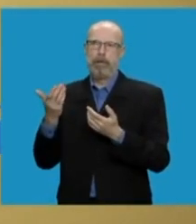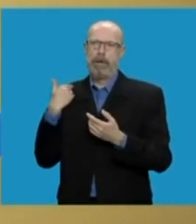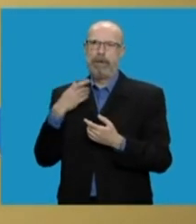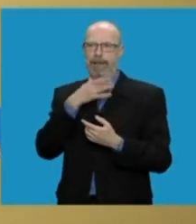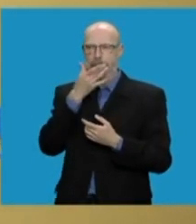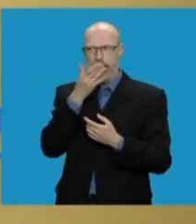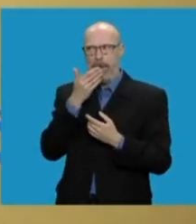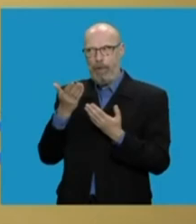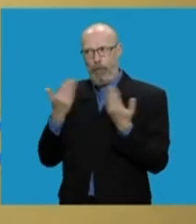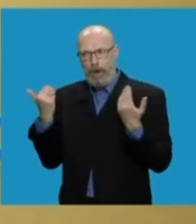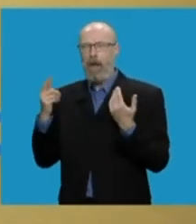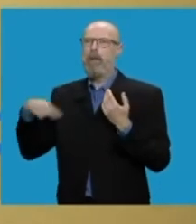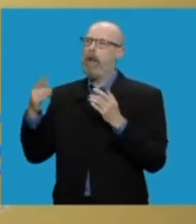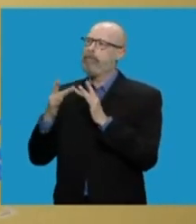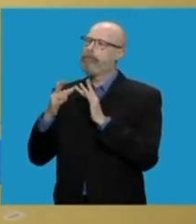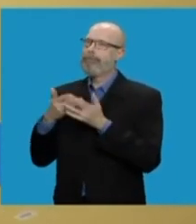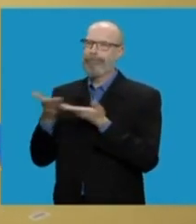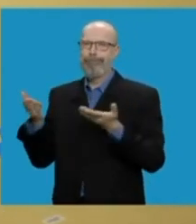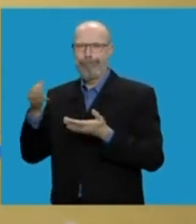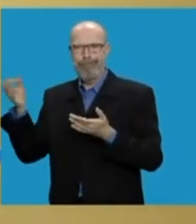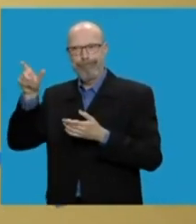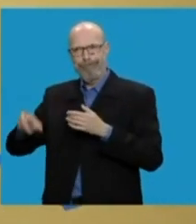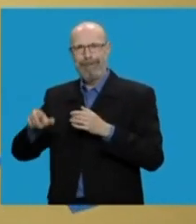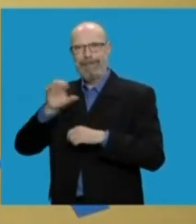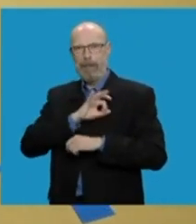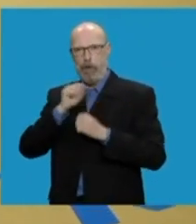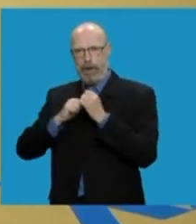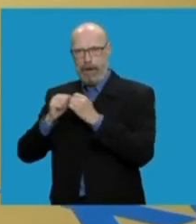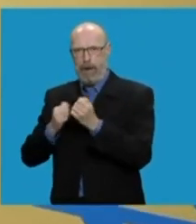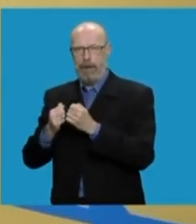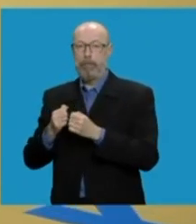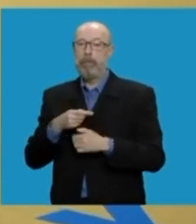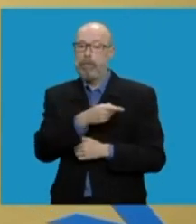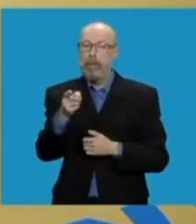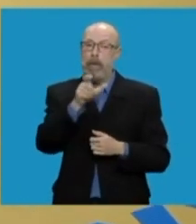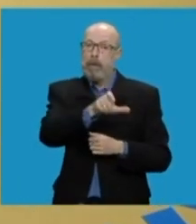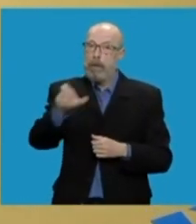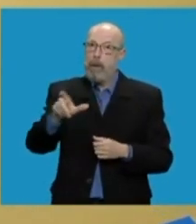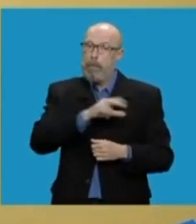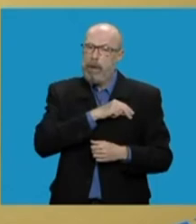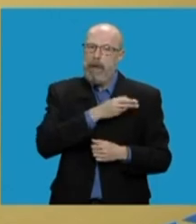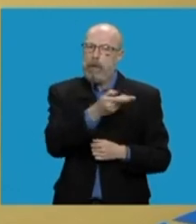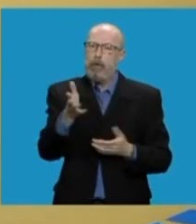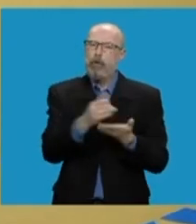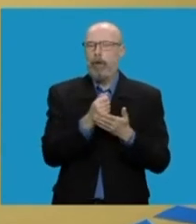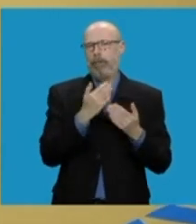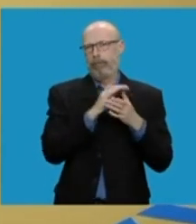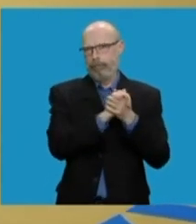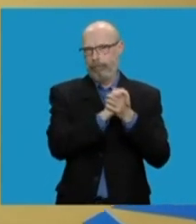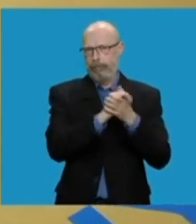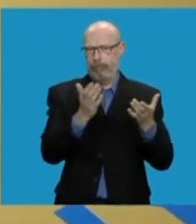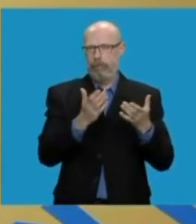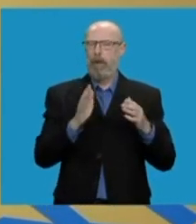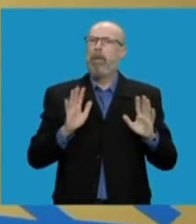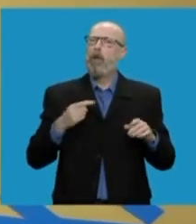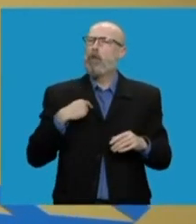Vicente Herrera. A todos, por tanto, nuestra sincera enhorabuena, a todos los premiados. Pero no